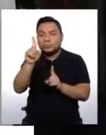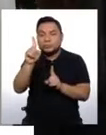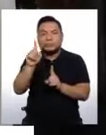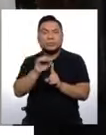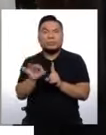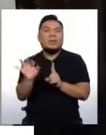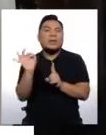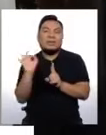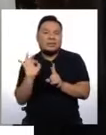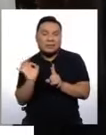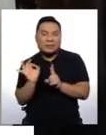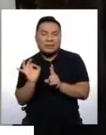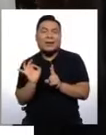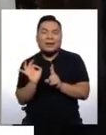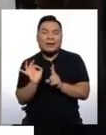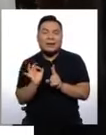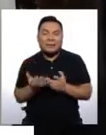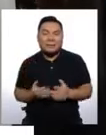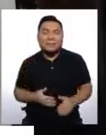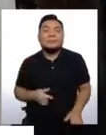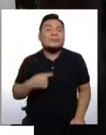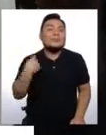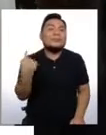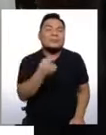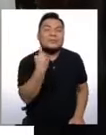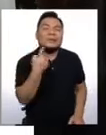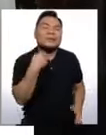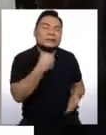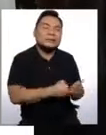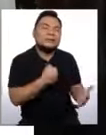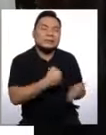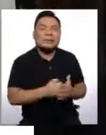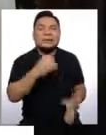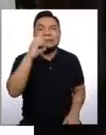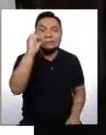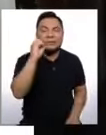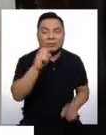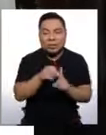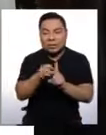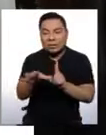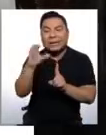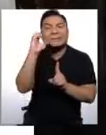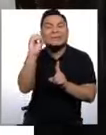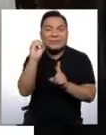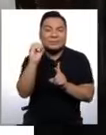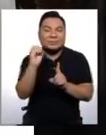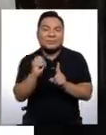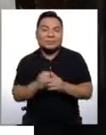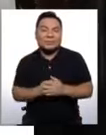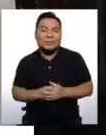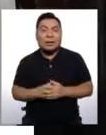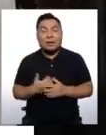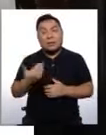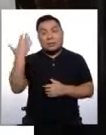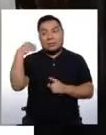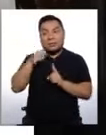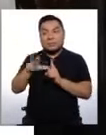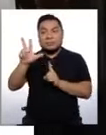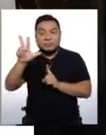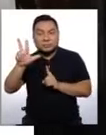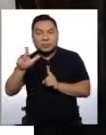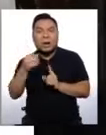lo que nosotros esperamos es llegar obviamente a 0 a 0 contagios nosotros hemos